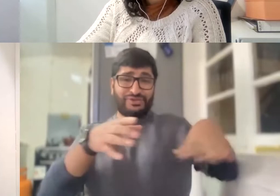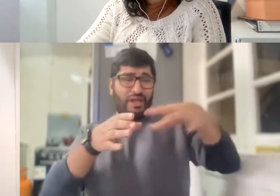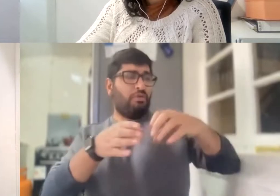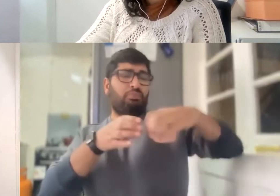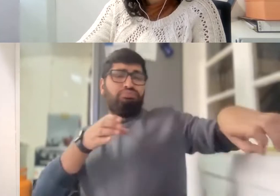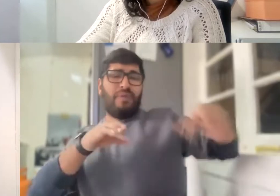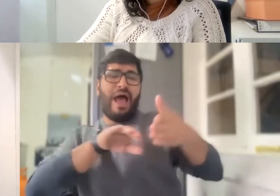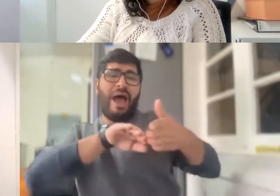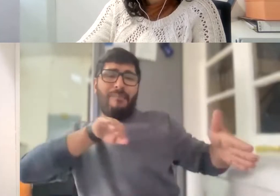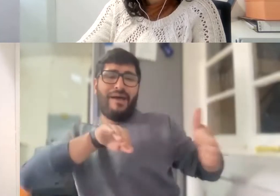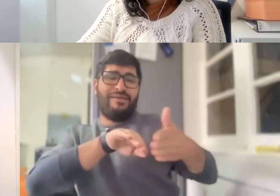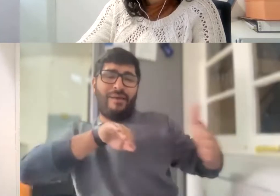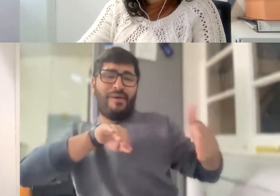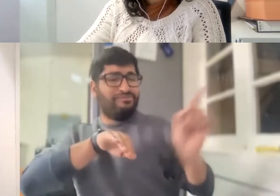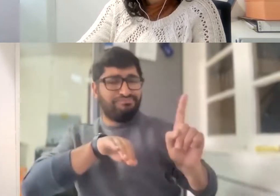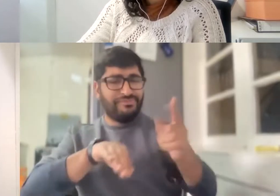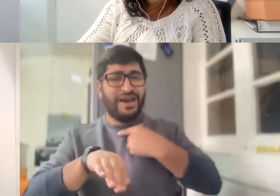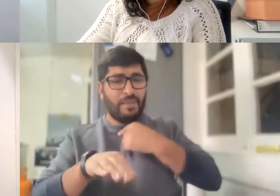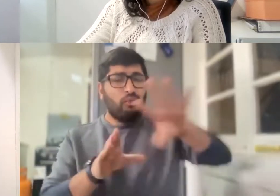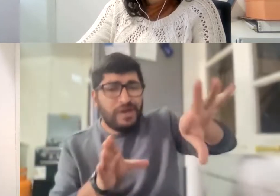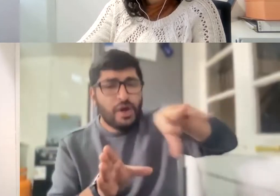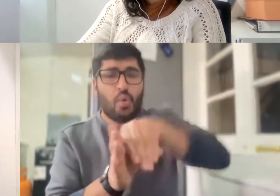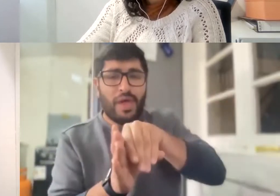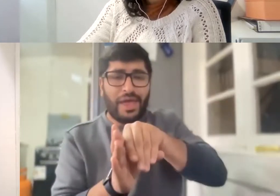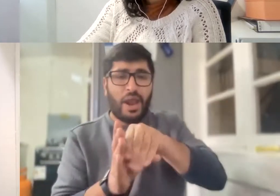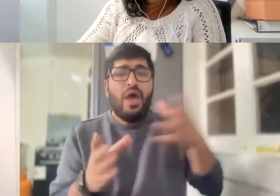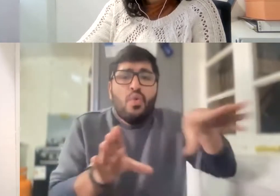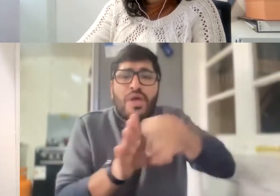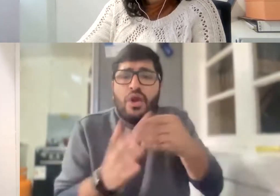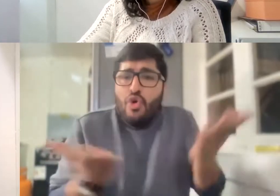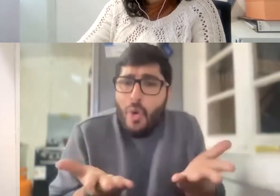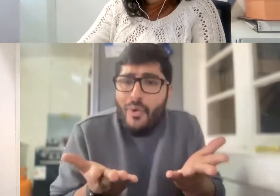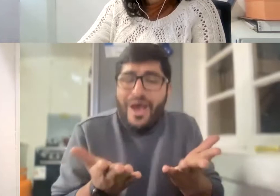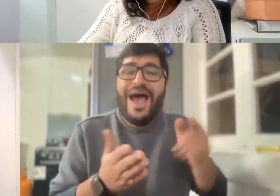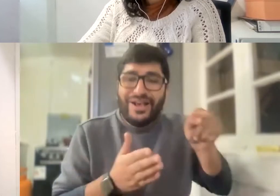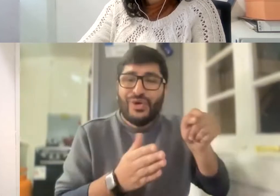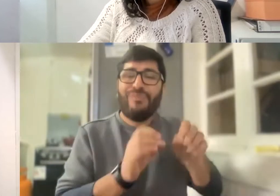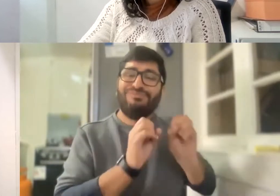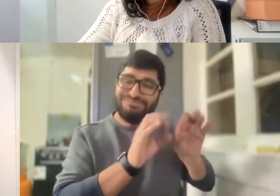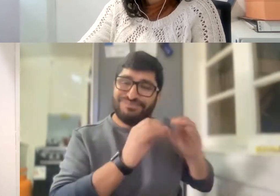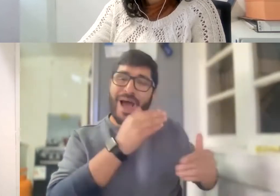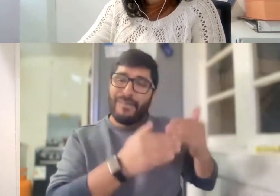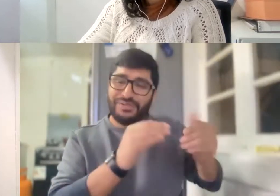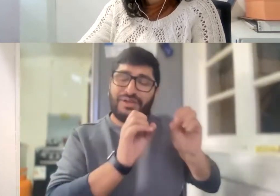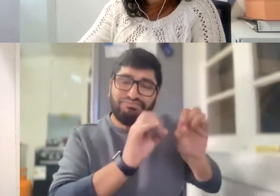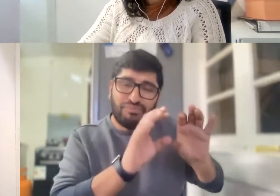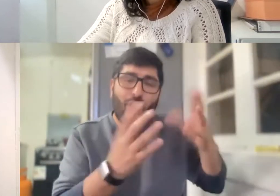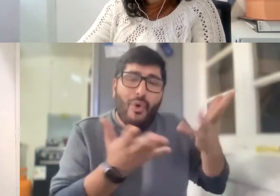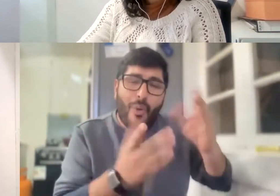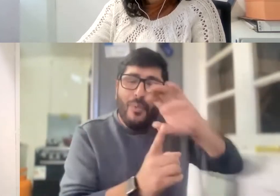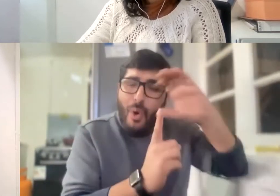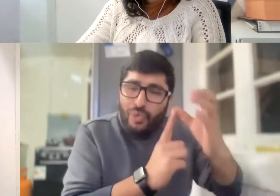sensibilizar respecto a que la persona sorda tiene su lengua, no apartarla, no incluirla ¿cómo? Con